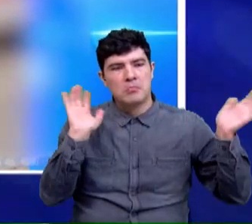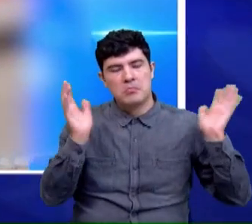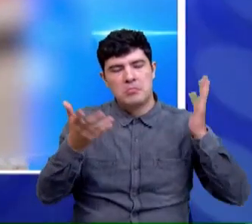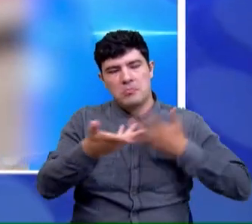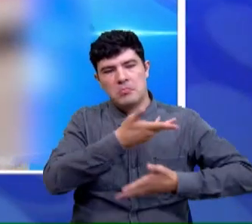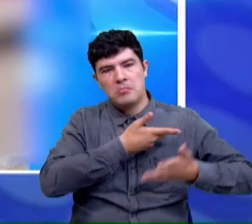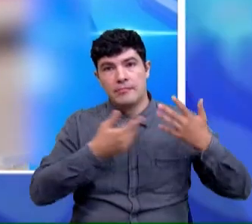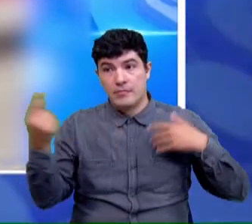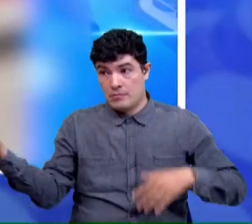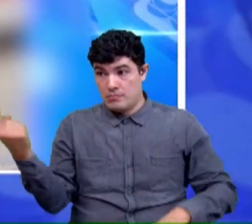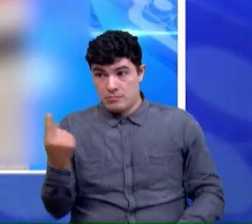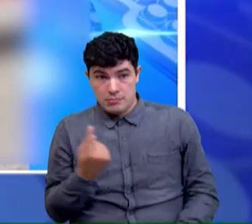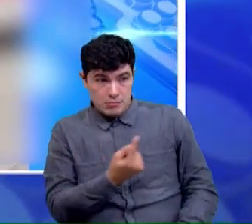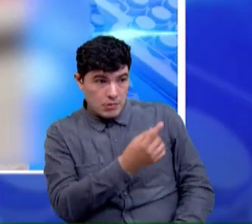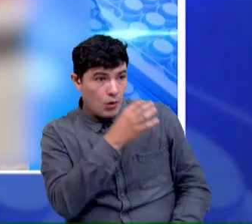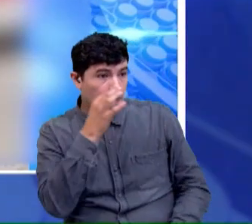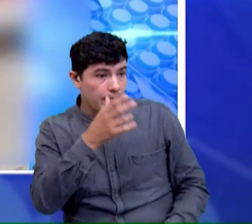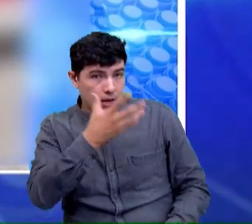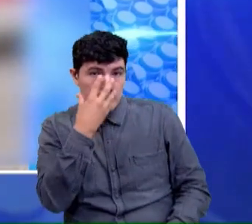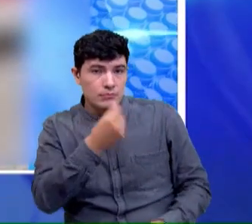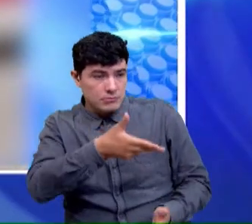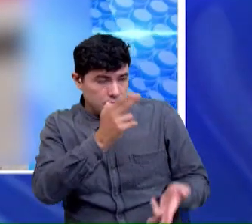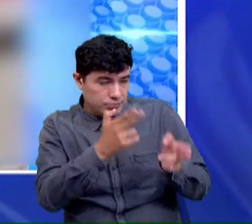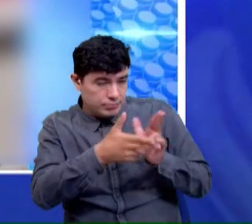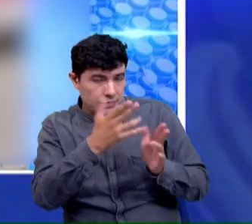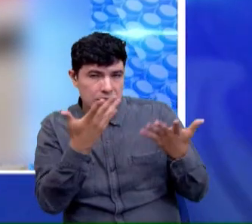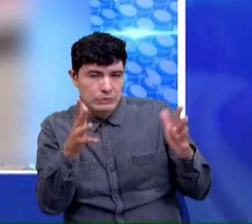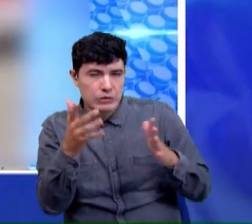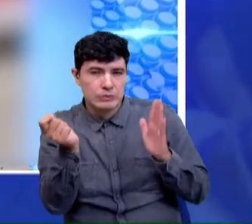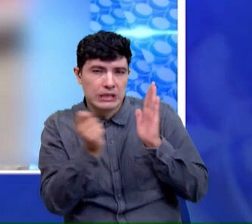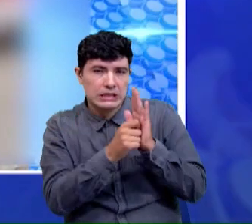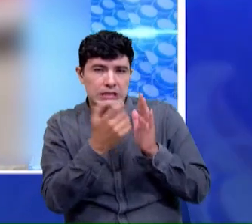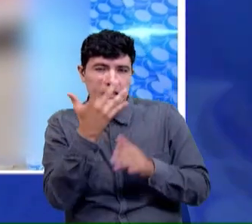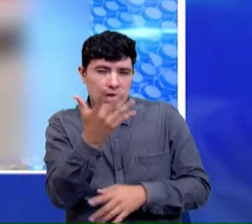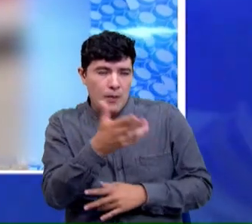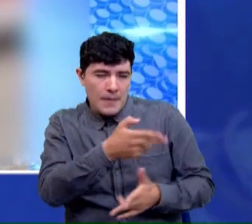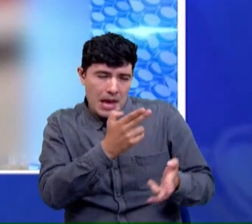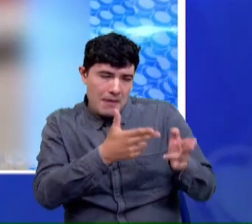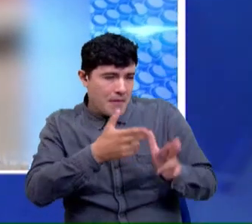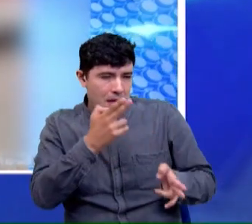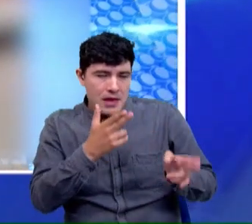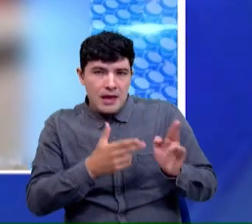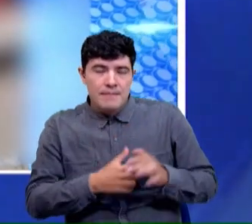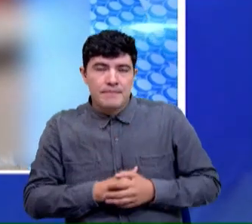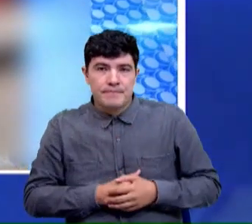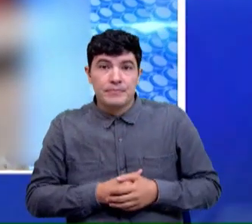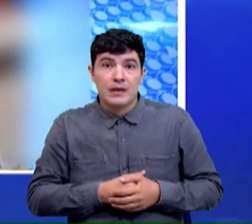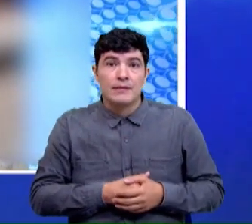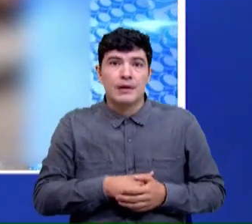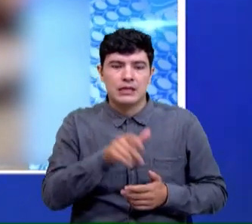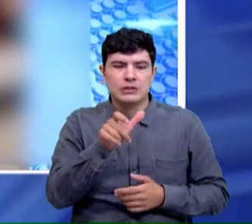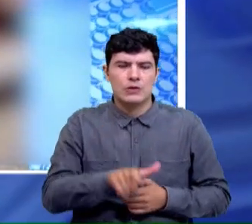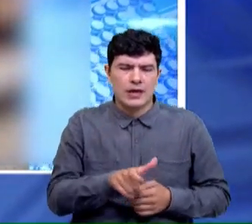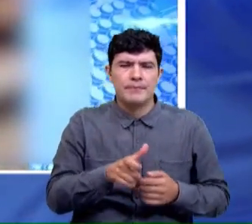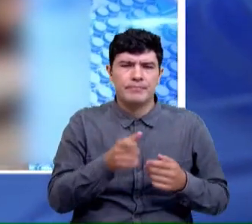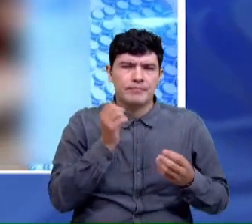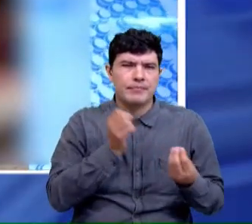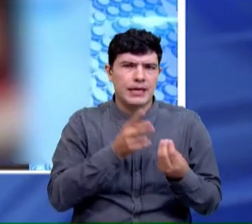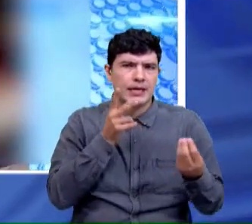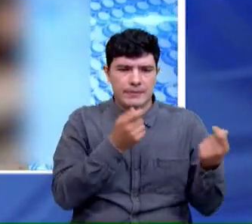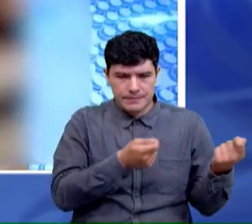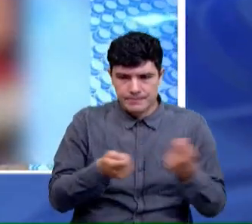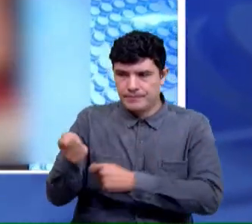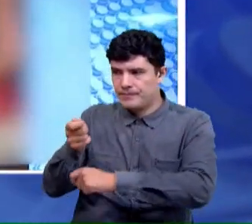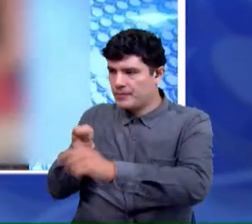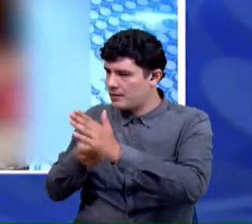abordado por un hombre armado, quien le disparó en al menos 5 oportunidades. Aunque la víctima fue trasladada a un